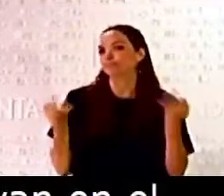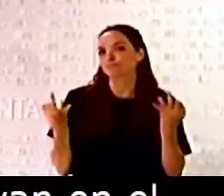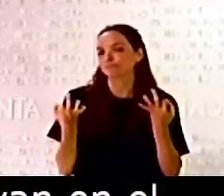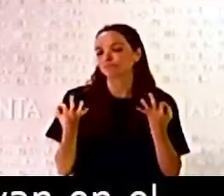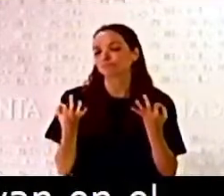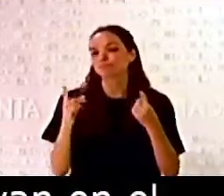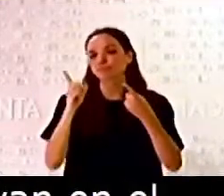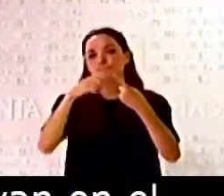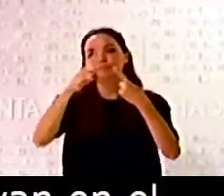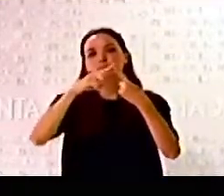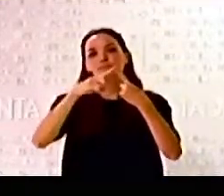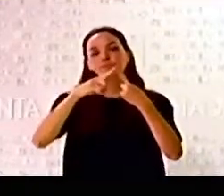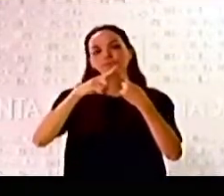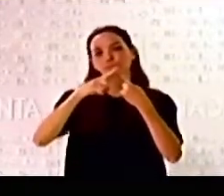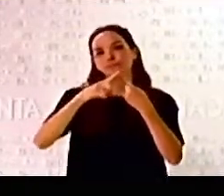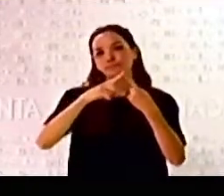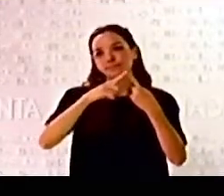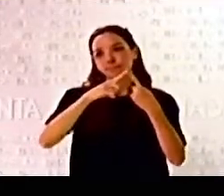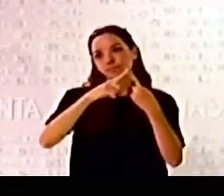permitimos